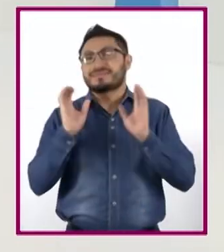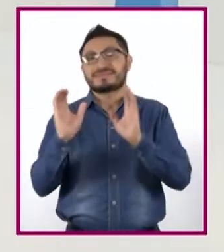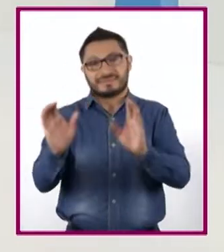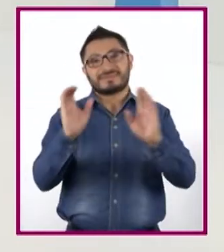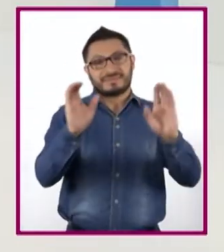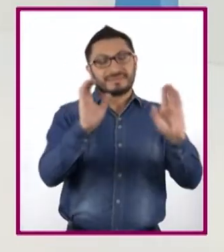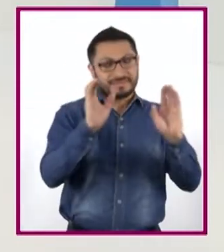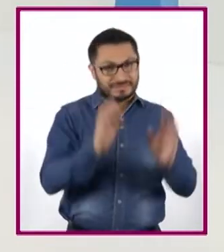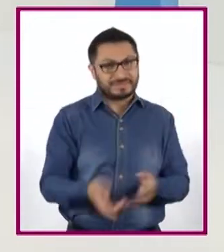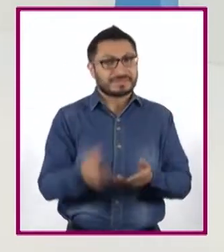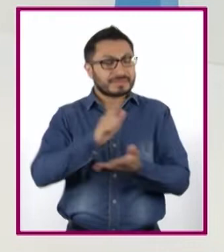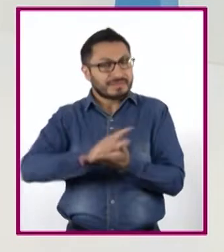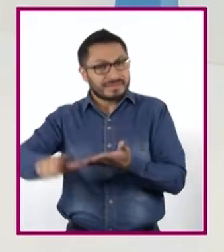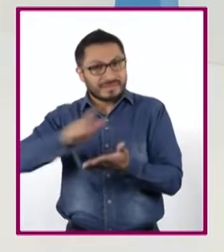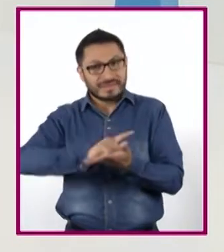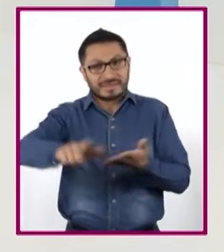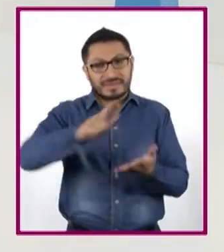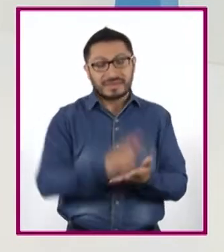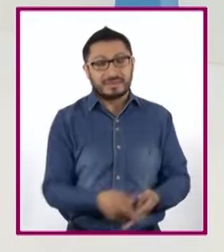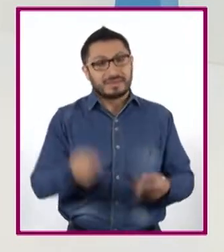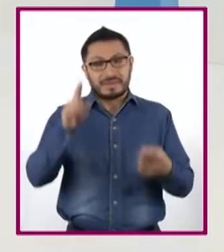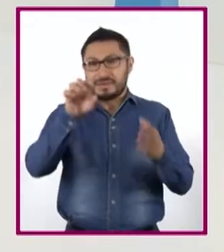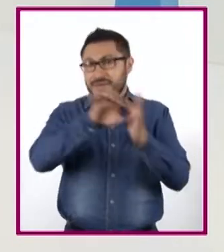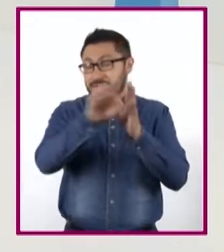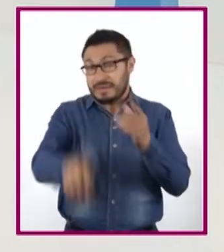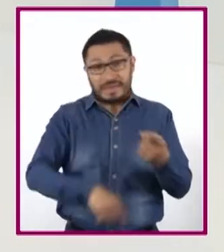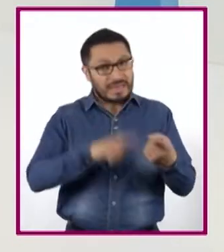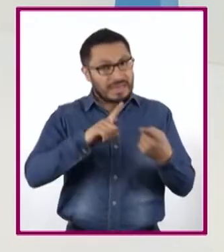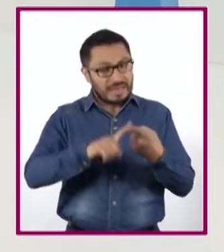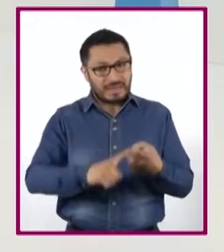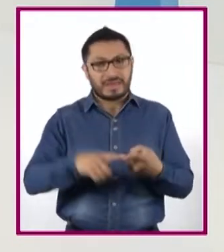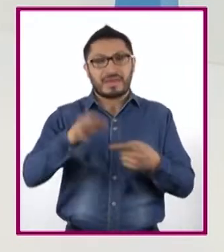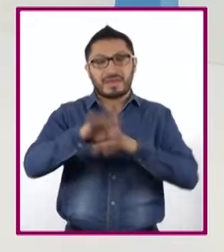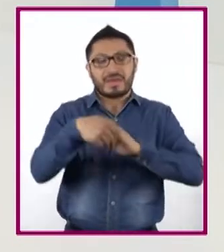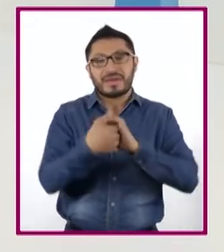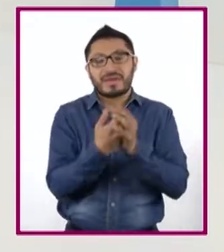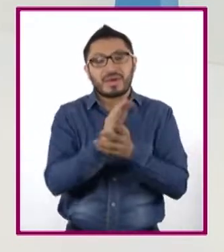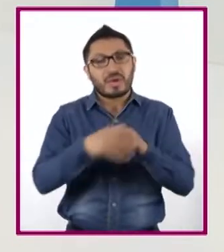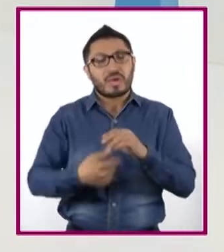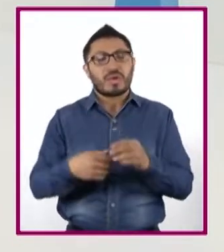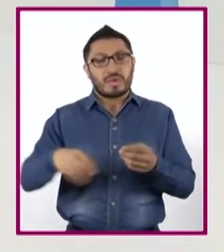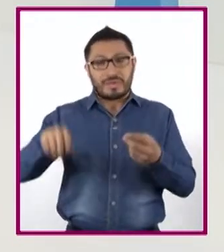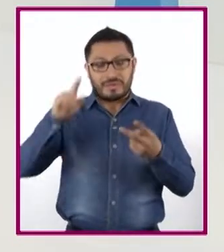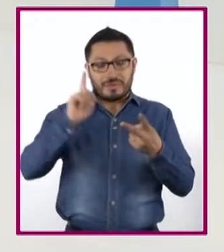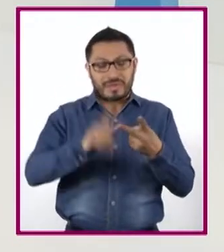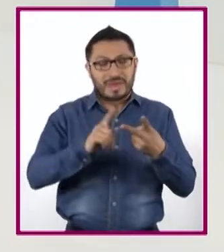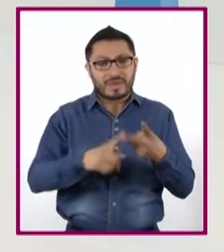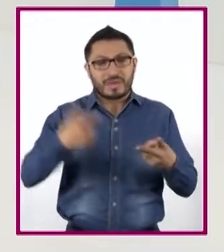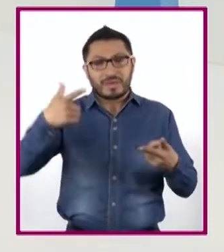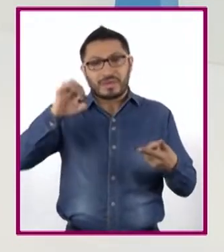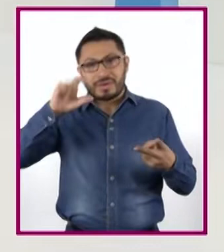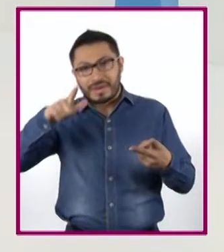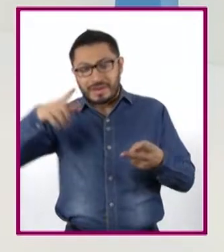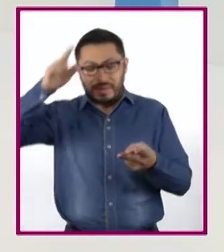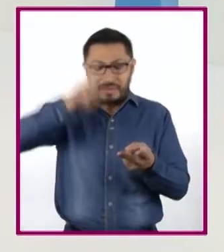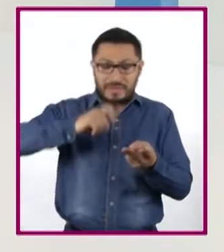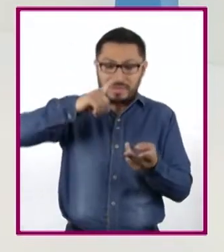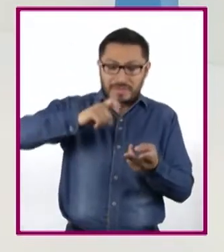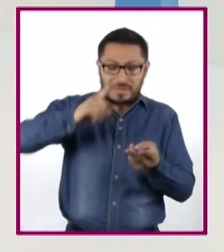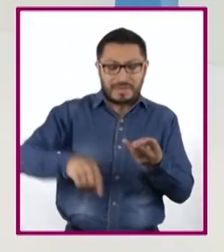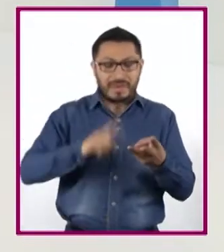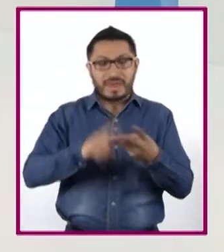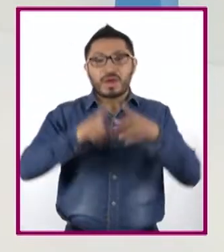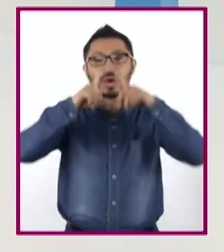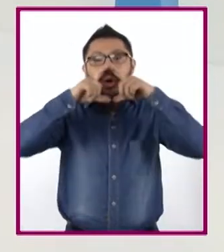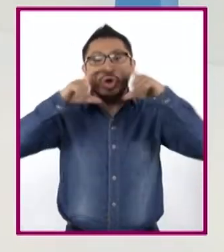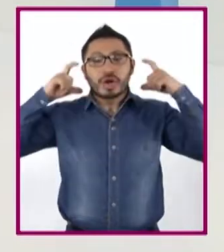importancia y debemos mantener acciones como el lavado de manos, el uso de gel antibacterial y el uso del cubrebocas, ya que son